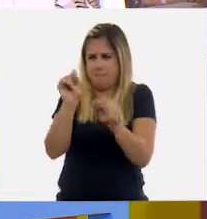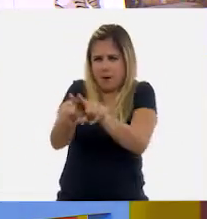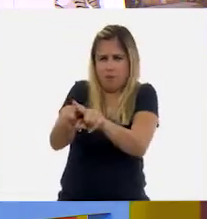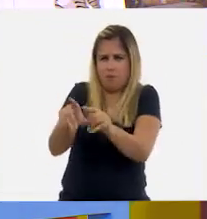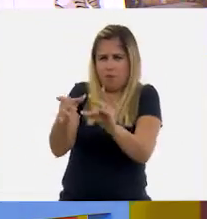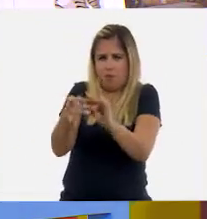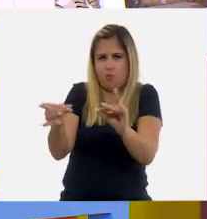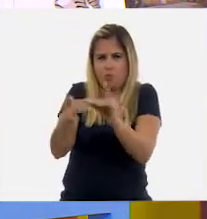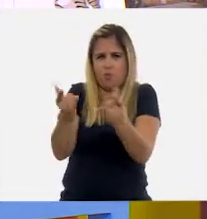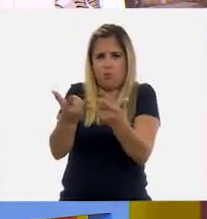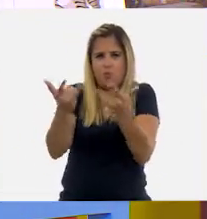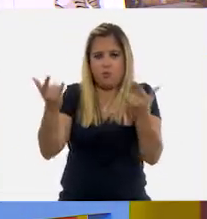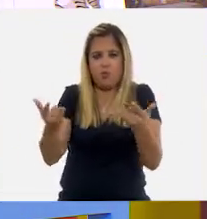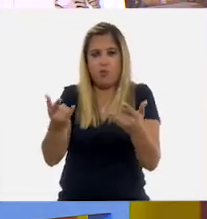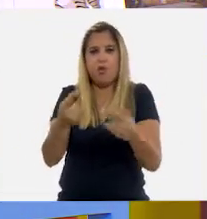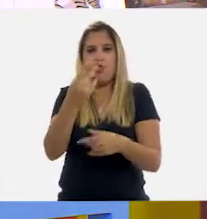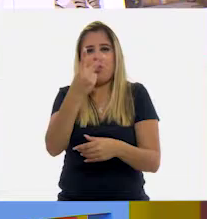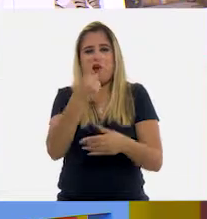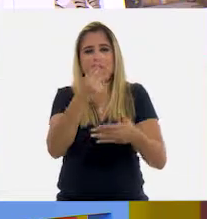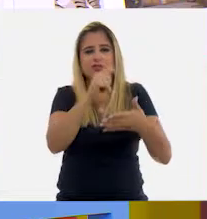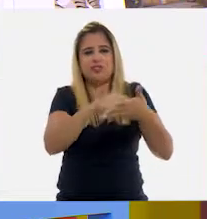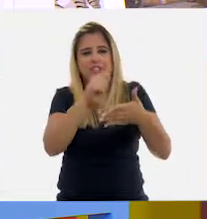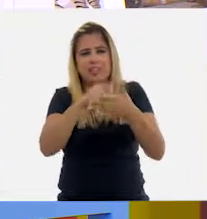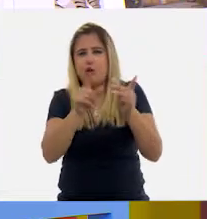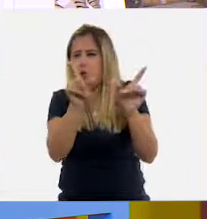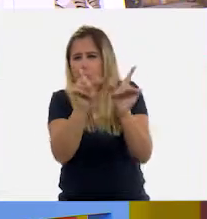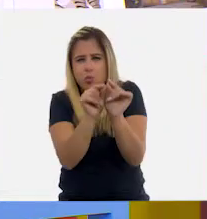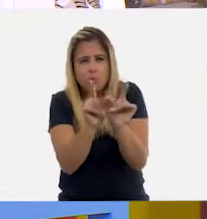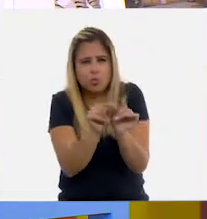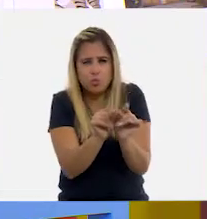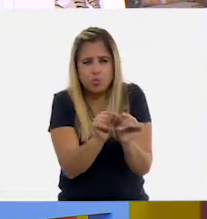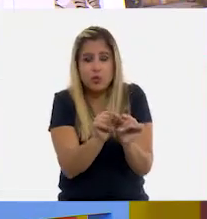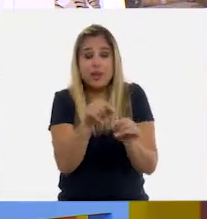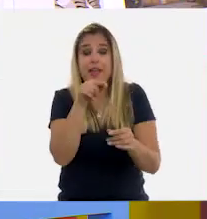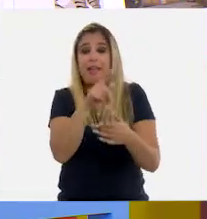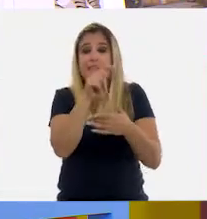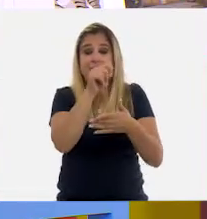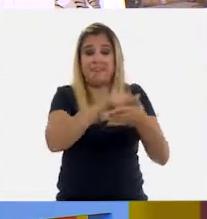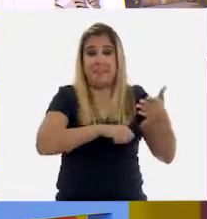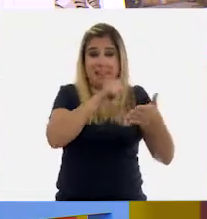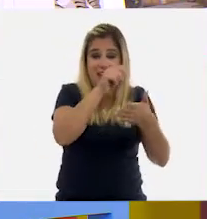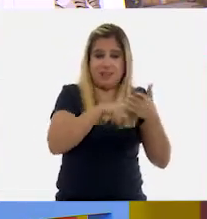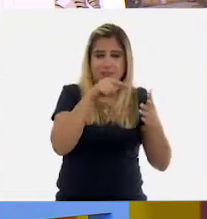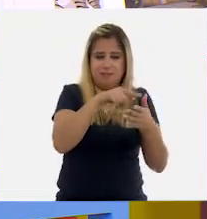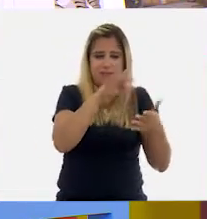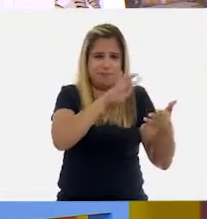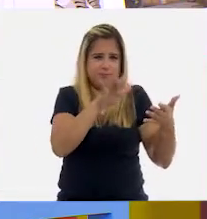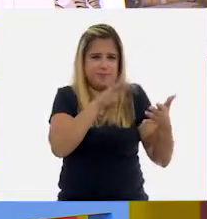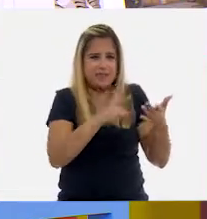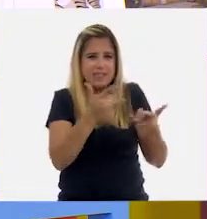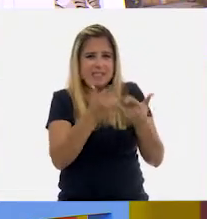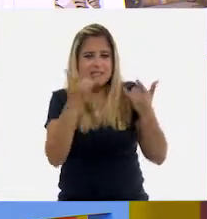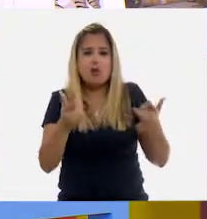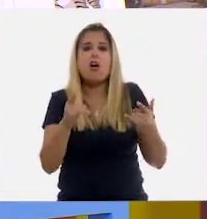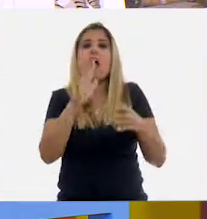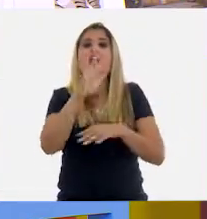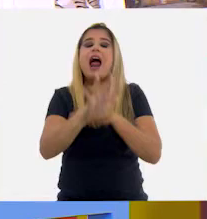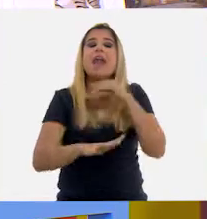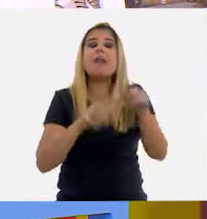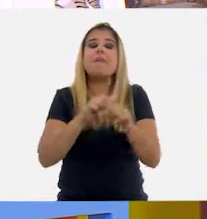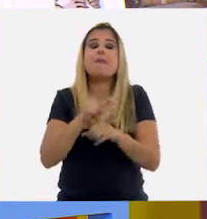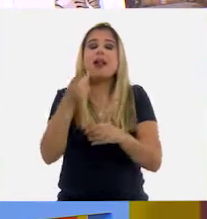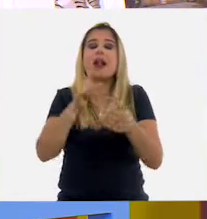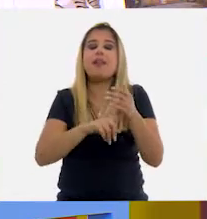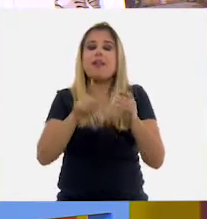Igual lo voy a hacer con dos textos muy pequeños. Uh-huh. Estos textos se tratan de los animales que tenemos en